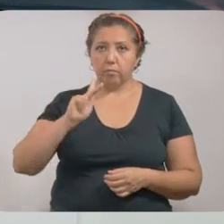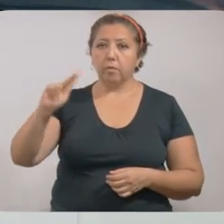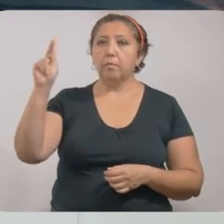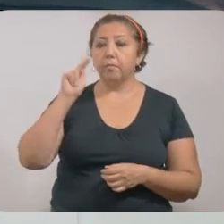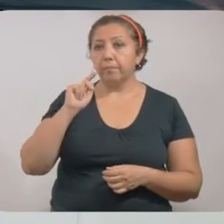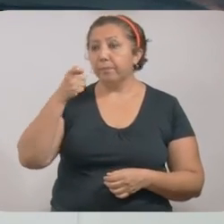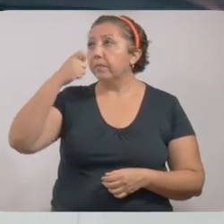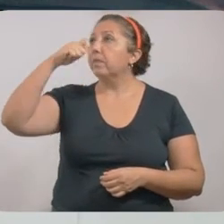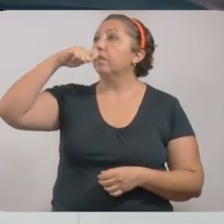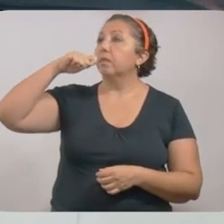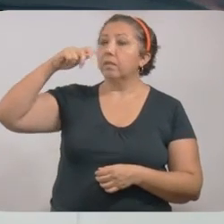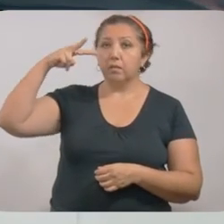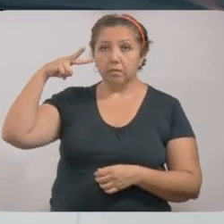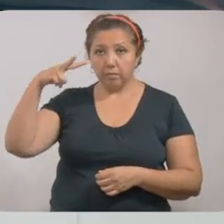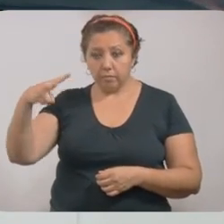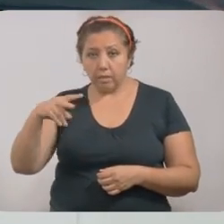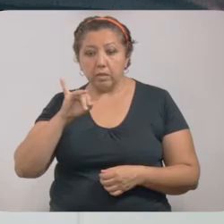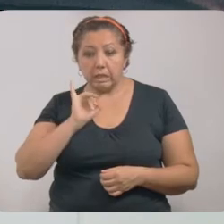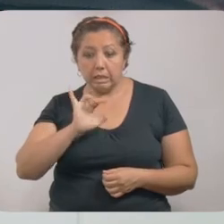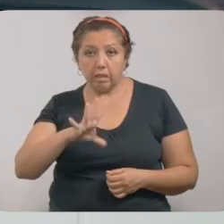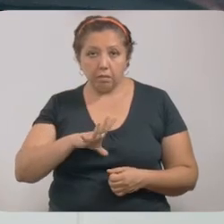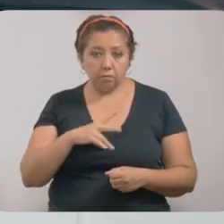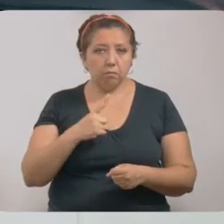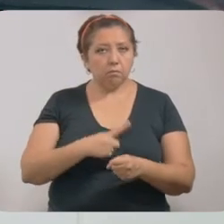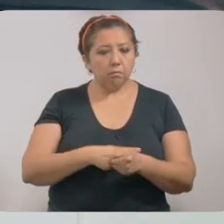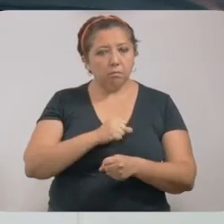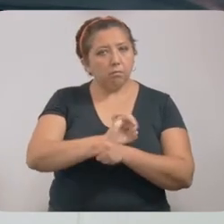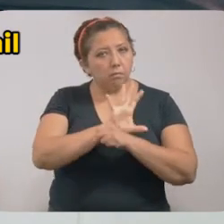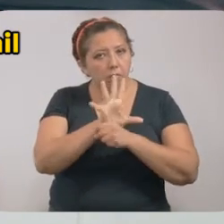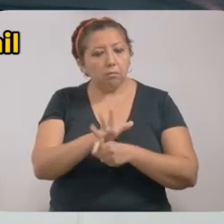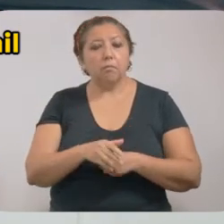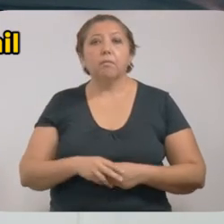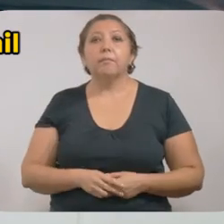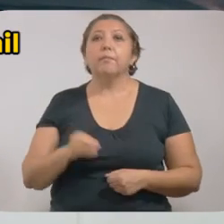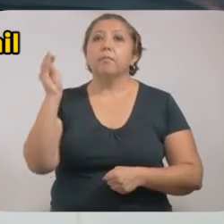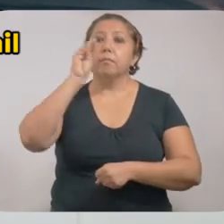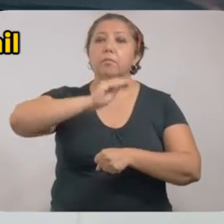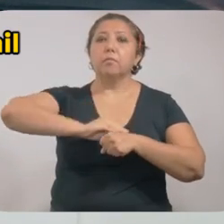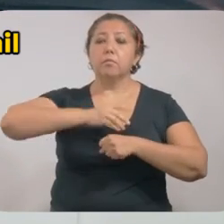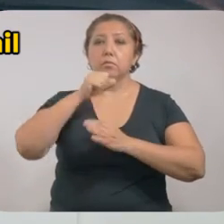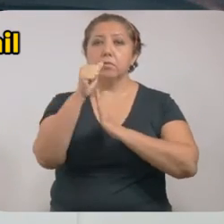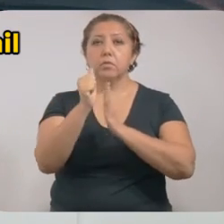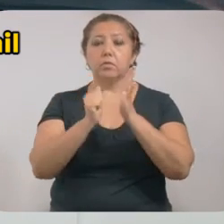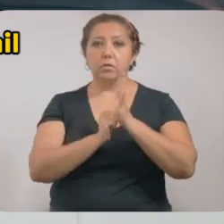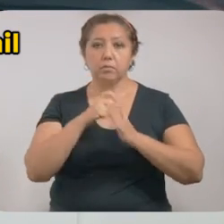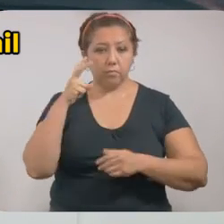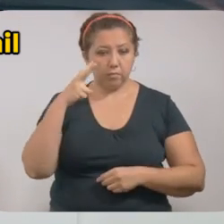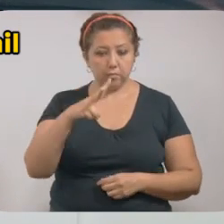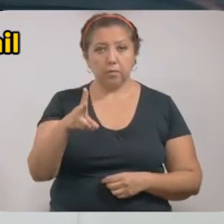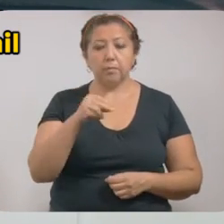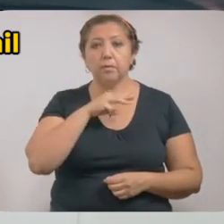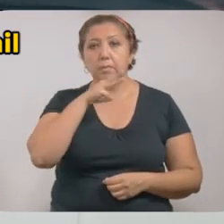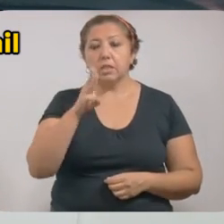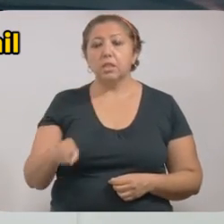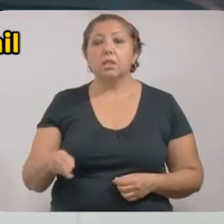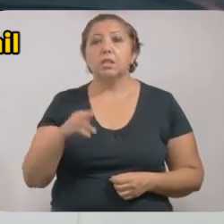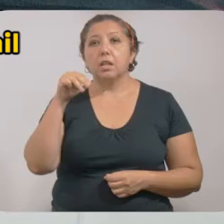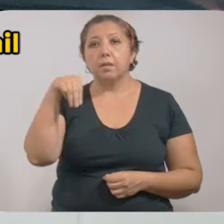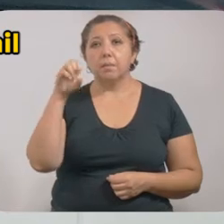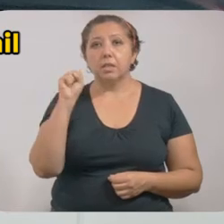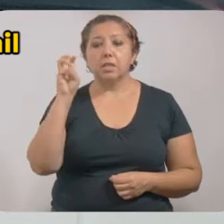itinerantes para la toma de muestra para detección oportuna de coronavirus y la implementación de un sistema de rastreo oportuno vía